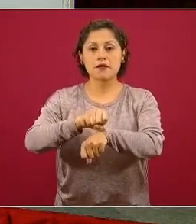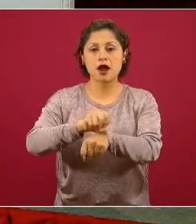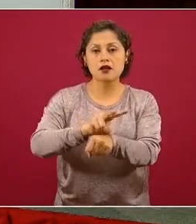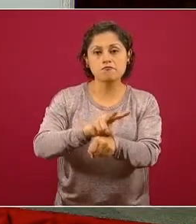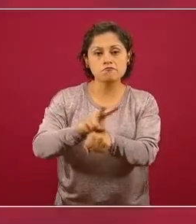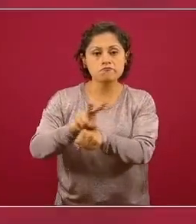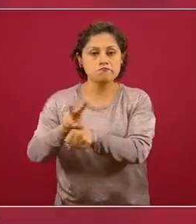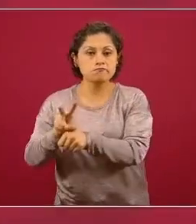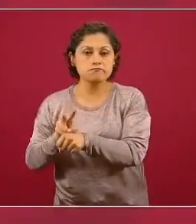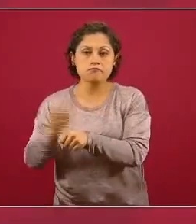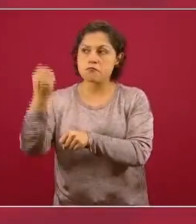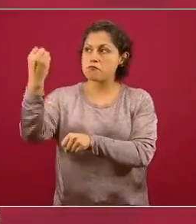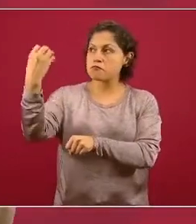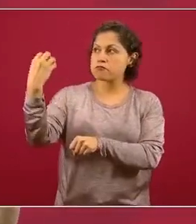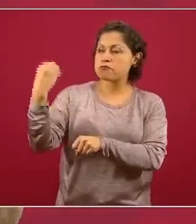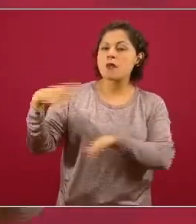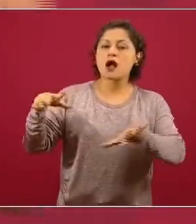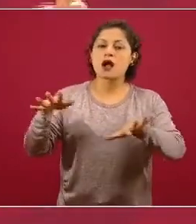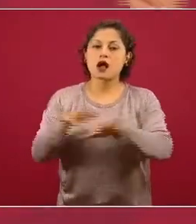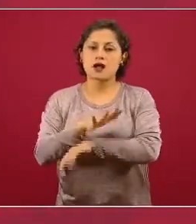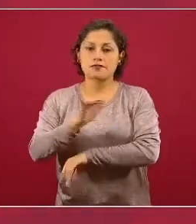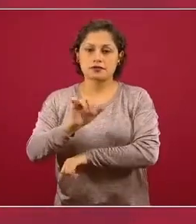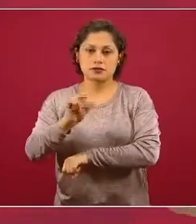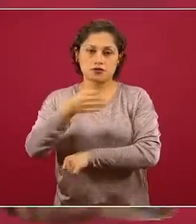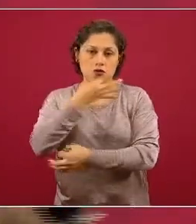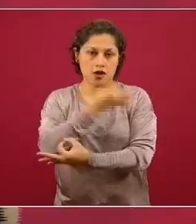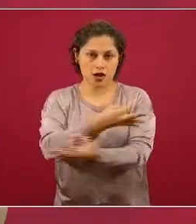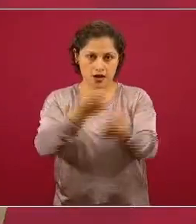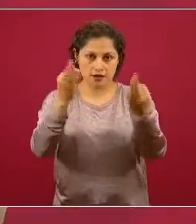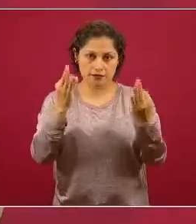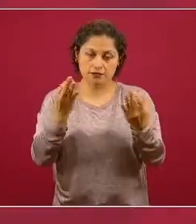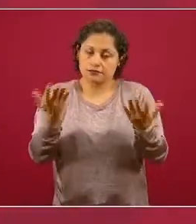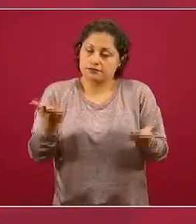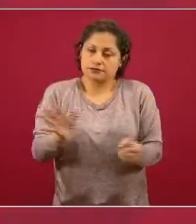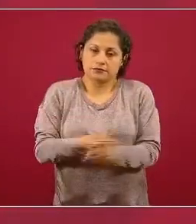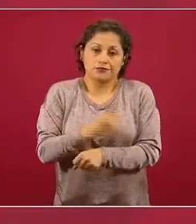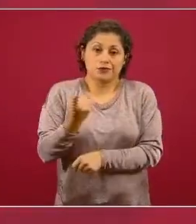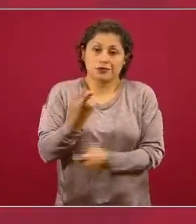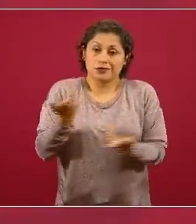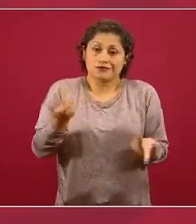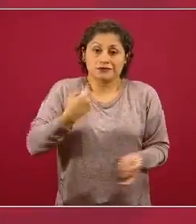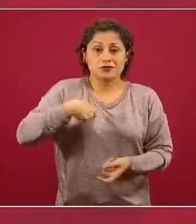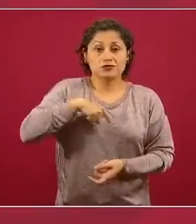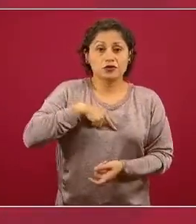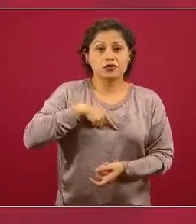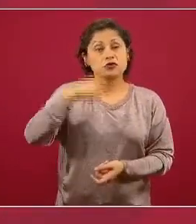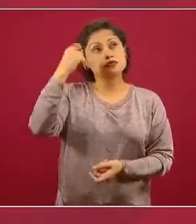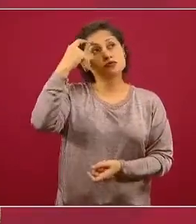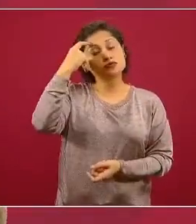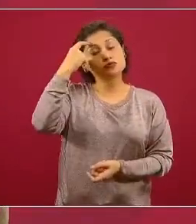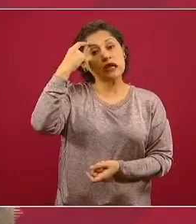muy importante, desde luego es deseable que uno ya supiera lo que va a ocurrir, pero es deseable también